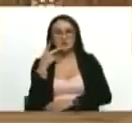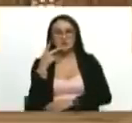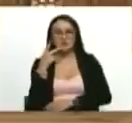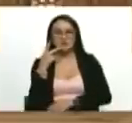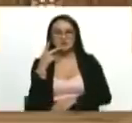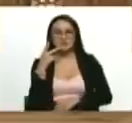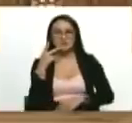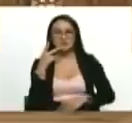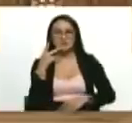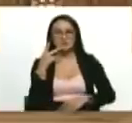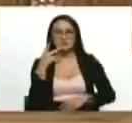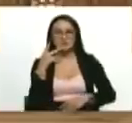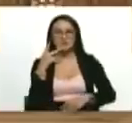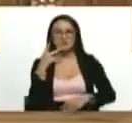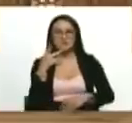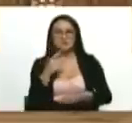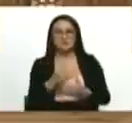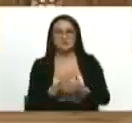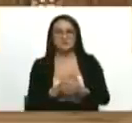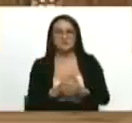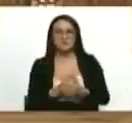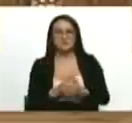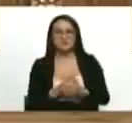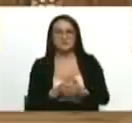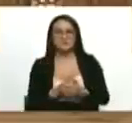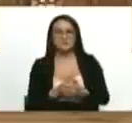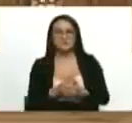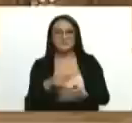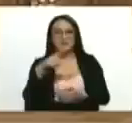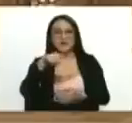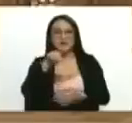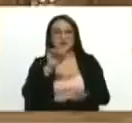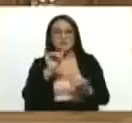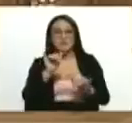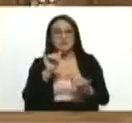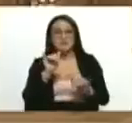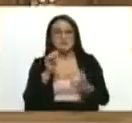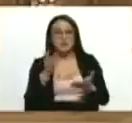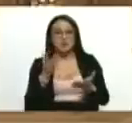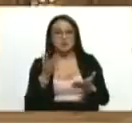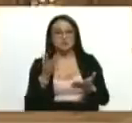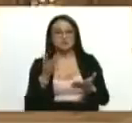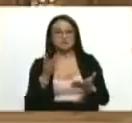que se auto inhabilitaron.